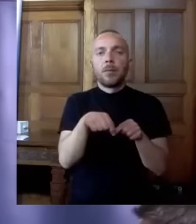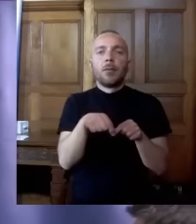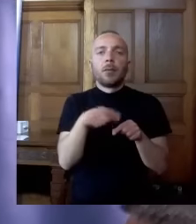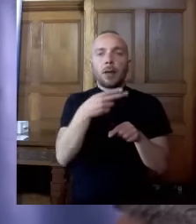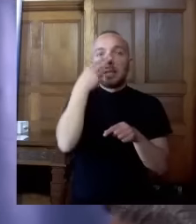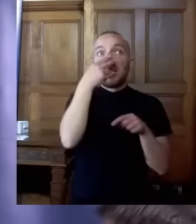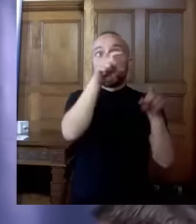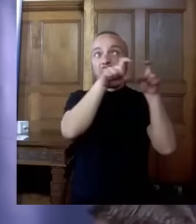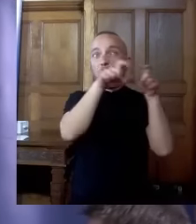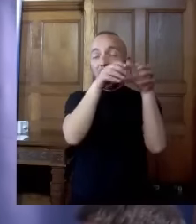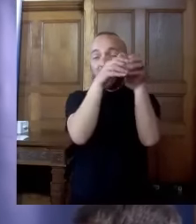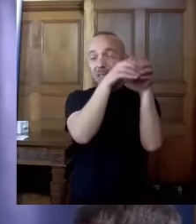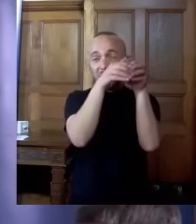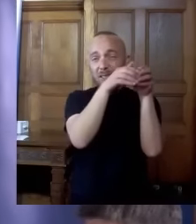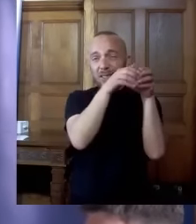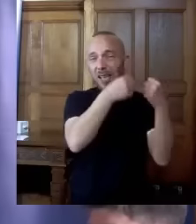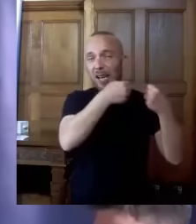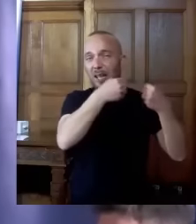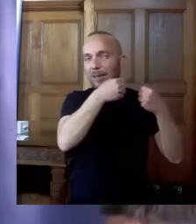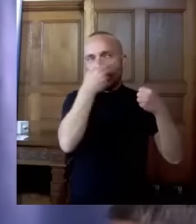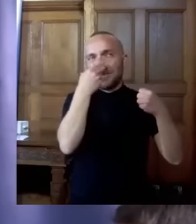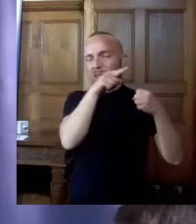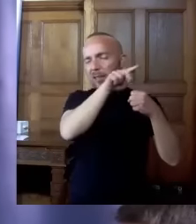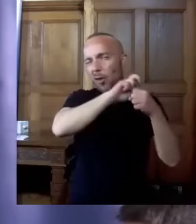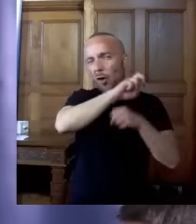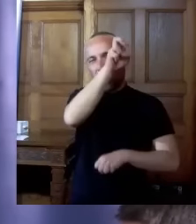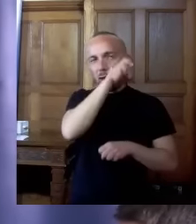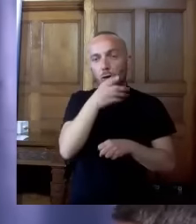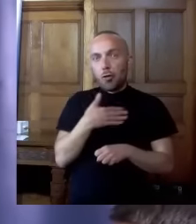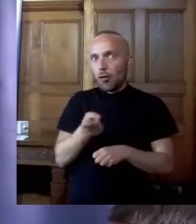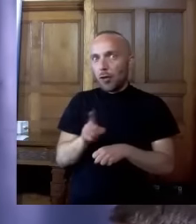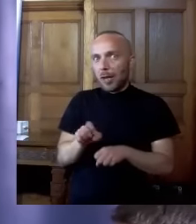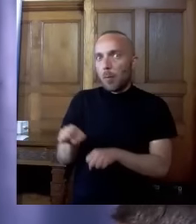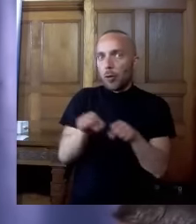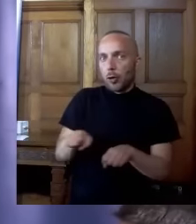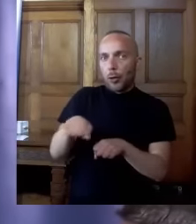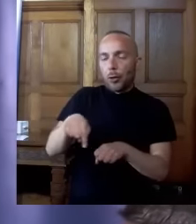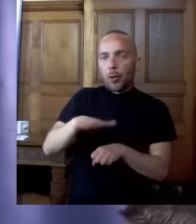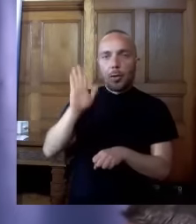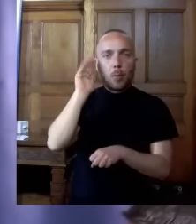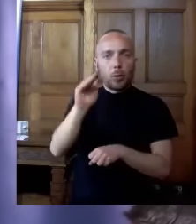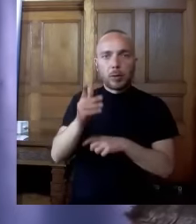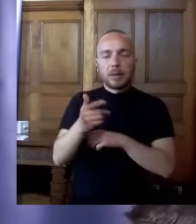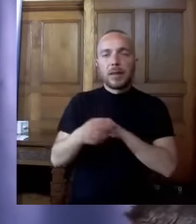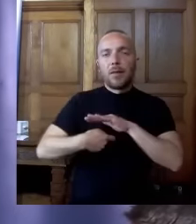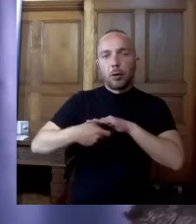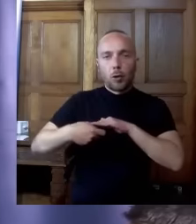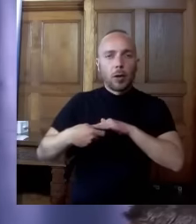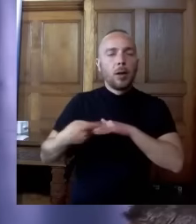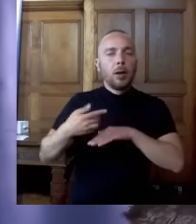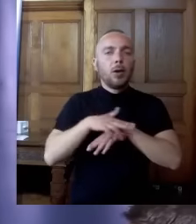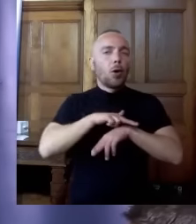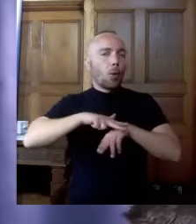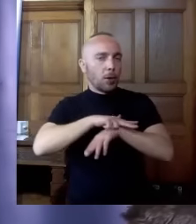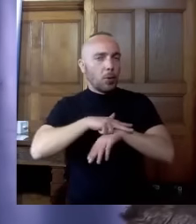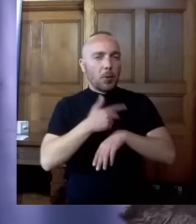oligopolio Iban por otro lado del oligopolio energético y no querían la protección de los montes de Victoria Y qué han hecho Qué ha hecho el gobierno Vasco pues ha